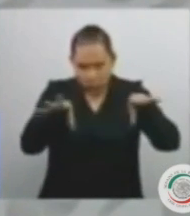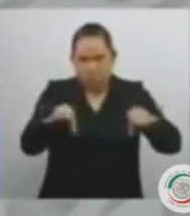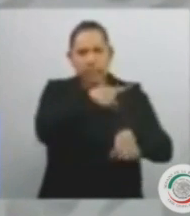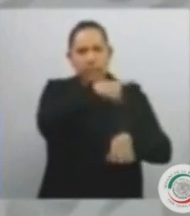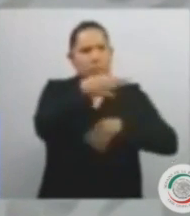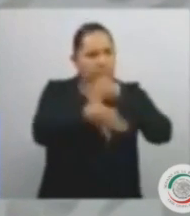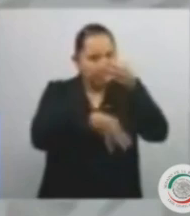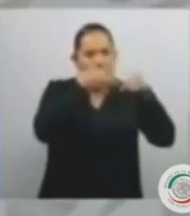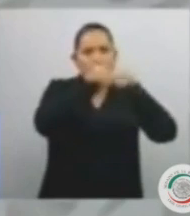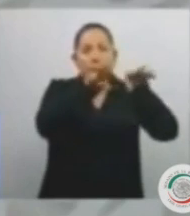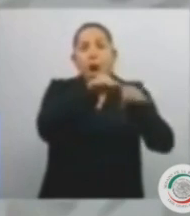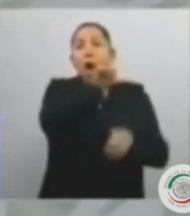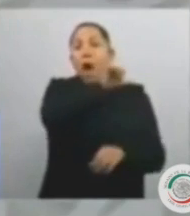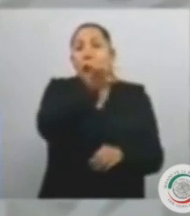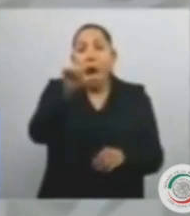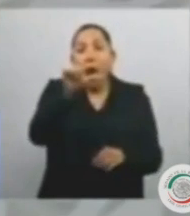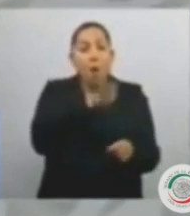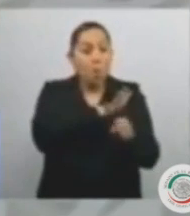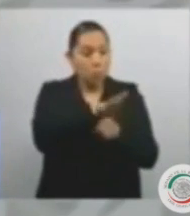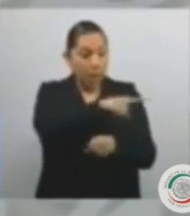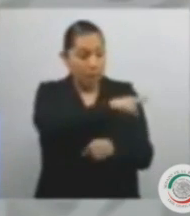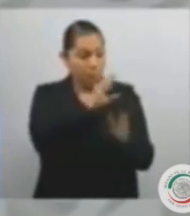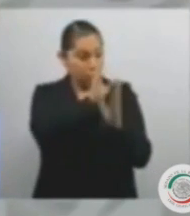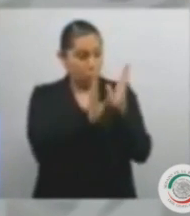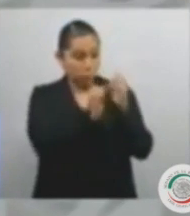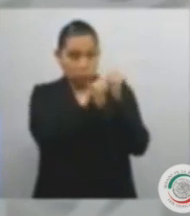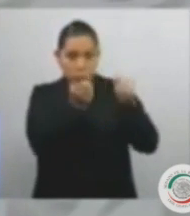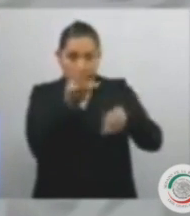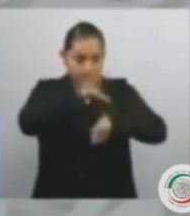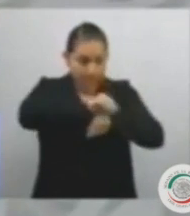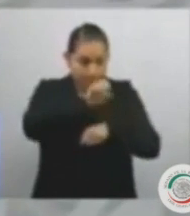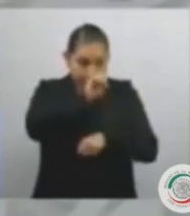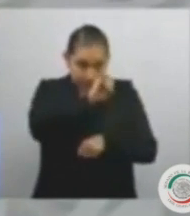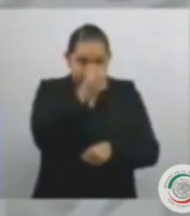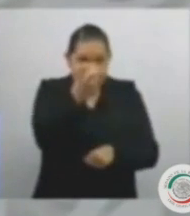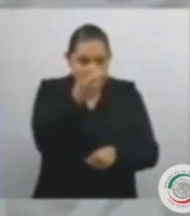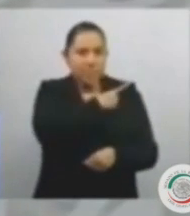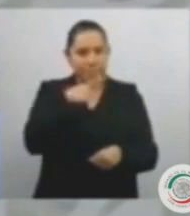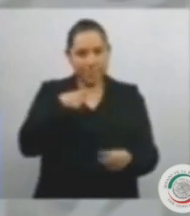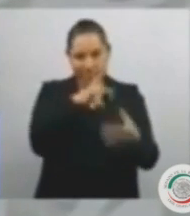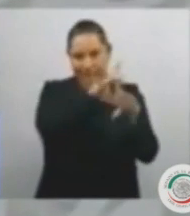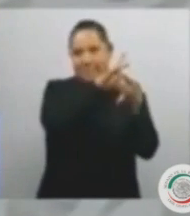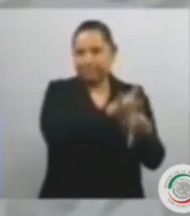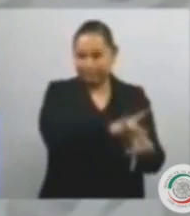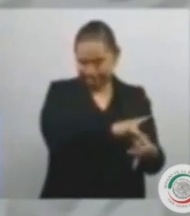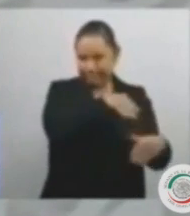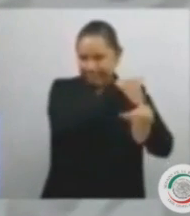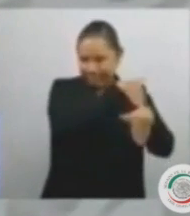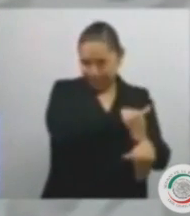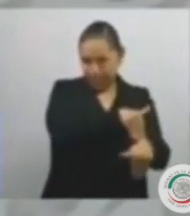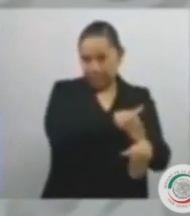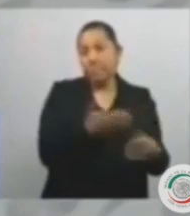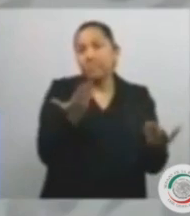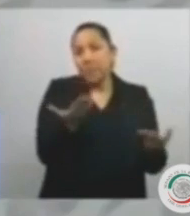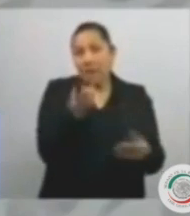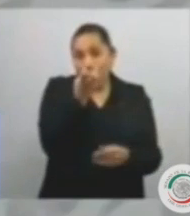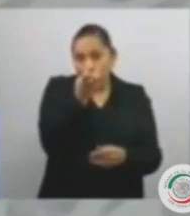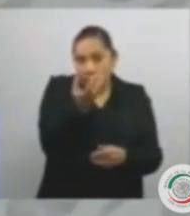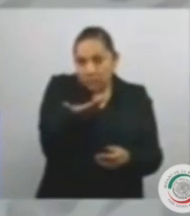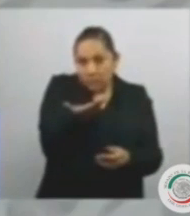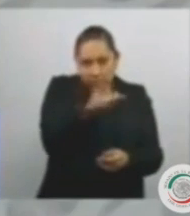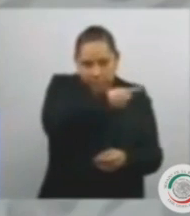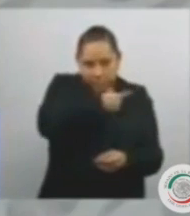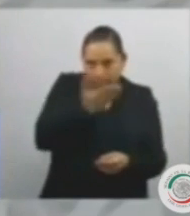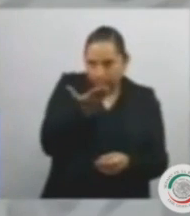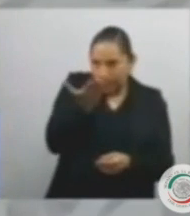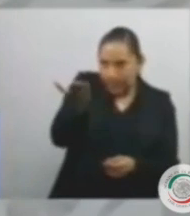ajuste a lo que la Constitución establece. De ahí el que la reacción del presidente de la República ante esta solicitud es